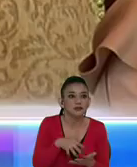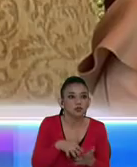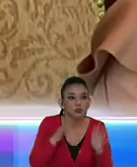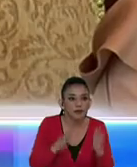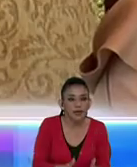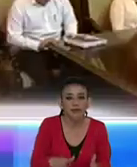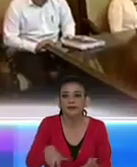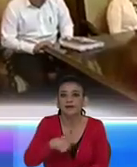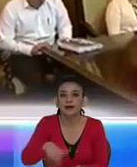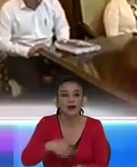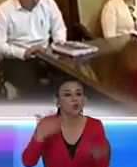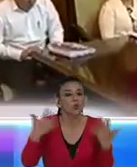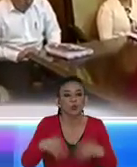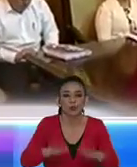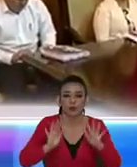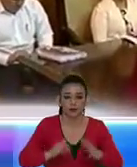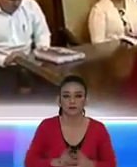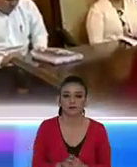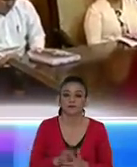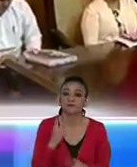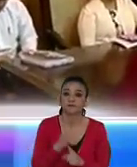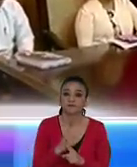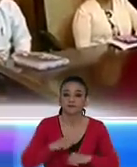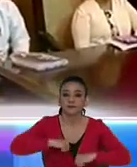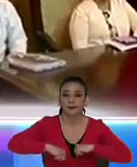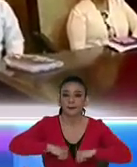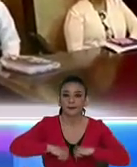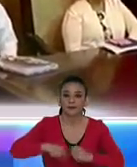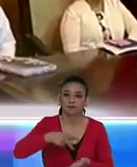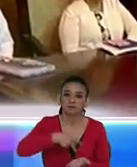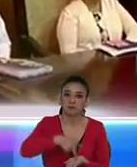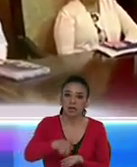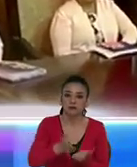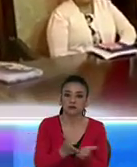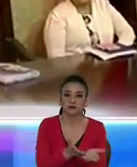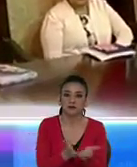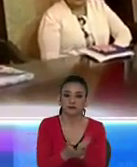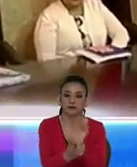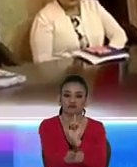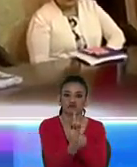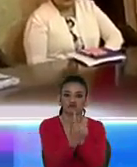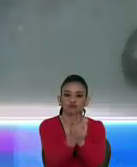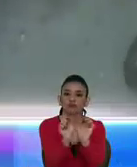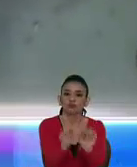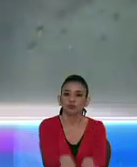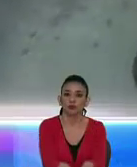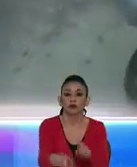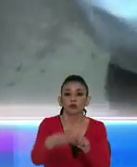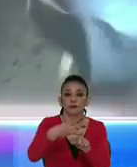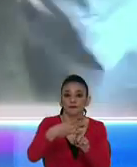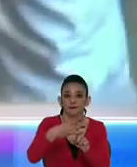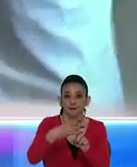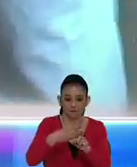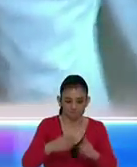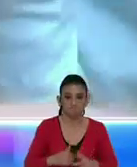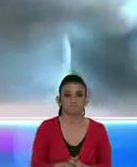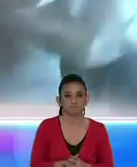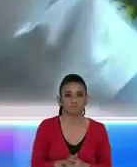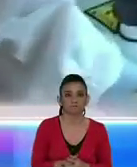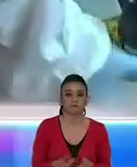bailar. Sugirió que los trámites para pagos y servicios podrán efectuarse en línea. Se intensificarán